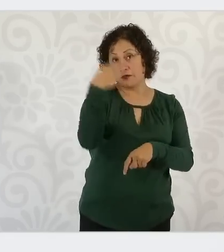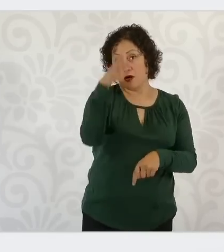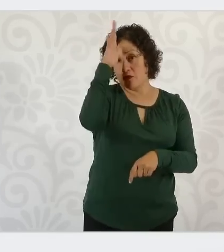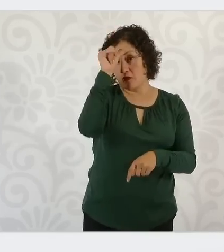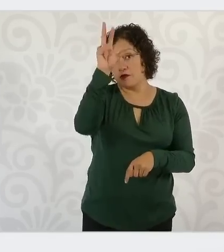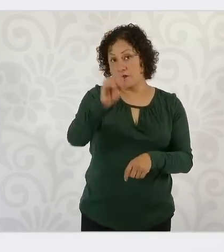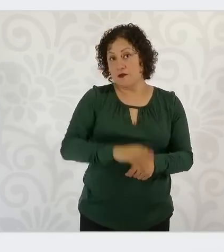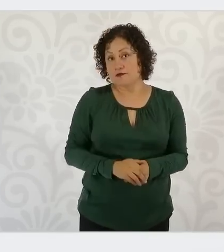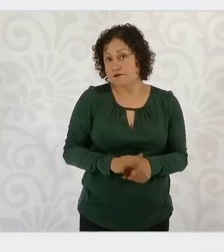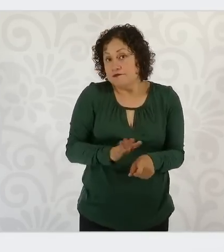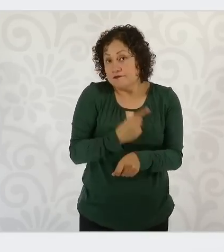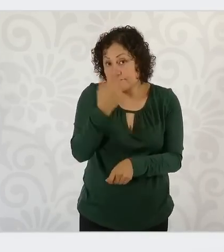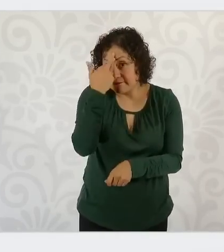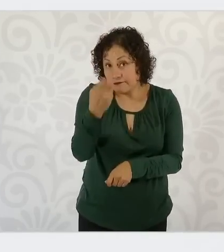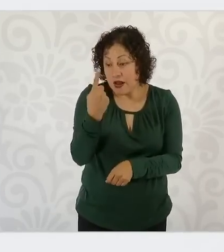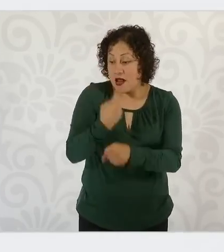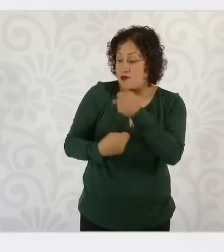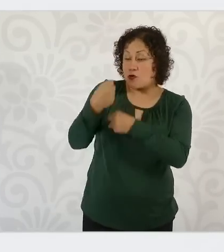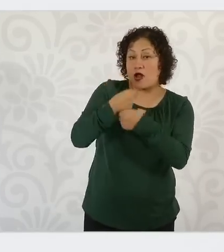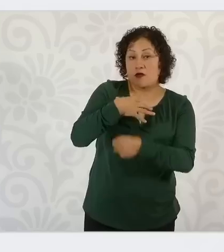hubieran votado como votaron